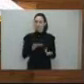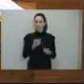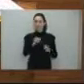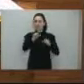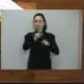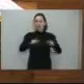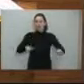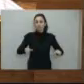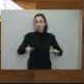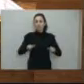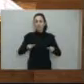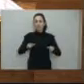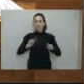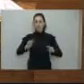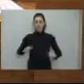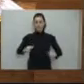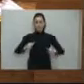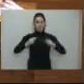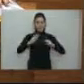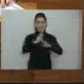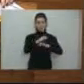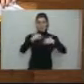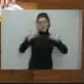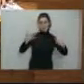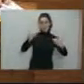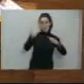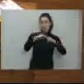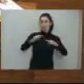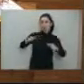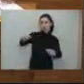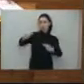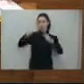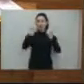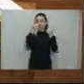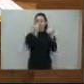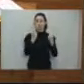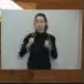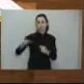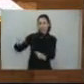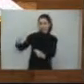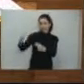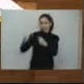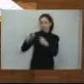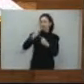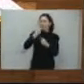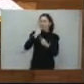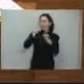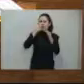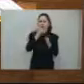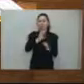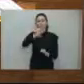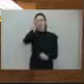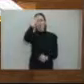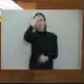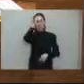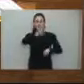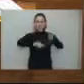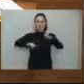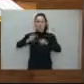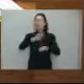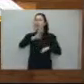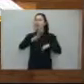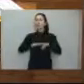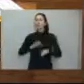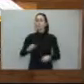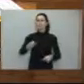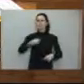vean, a los políticos, a los parlamentos, a las instituciones, que nos identifiquen como uno de sus principales problemas, es